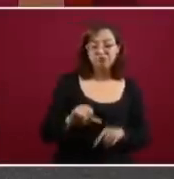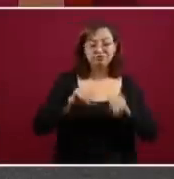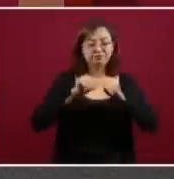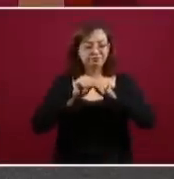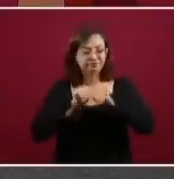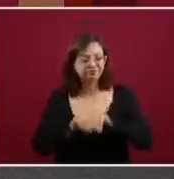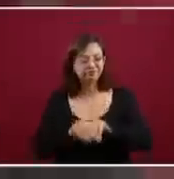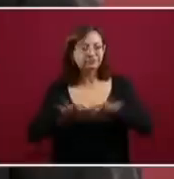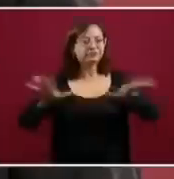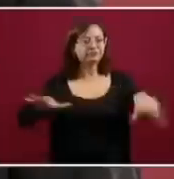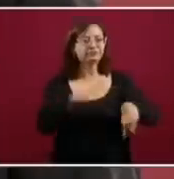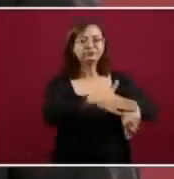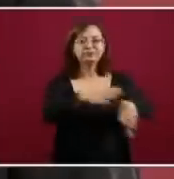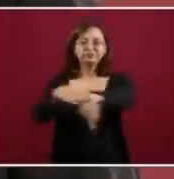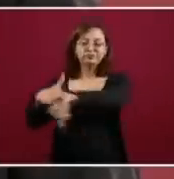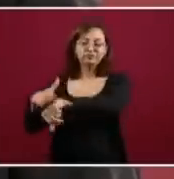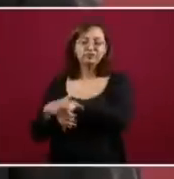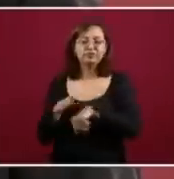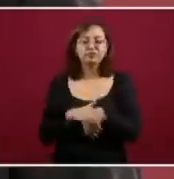cifra